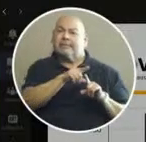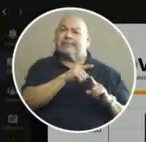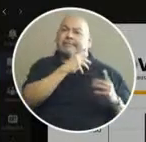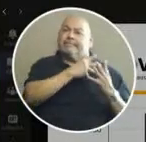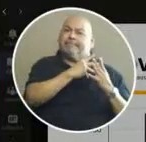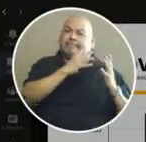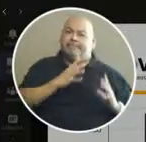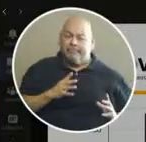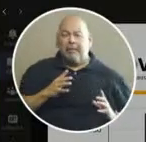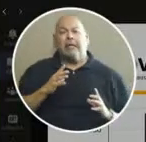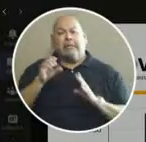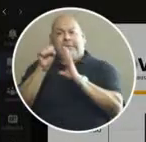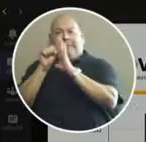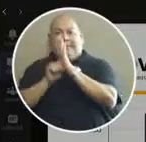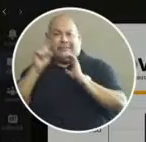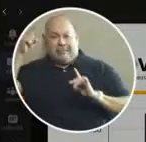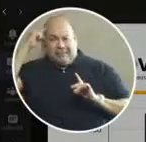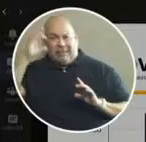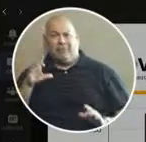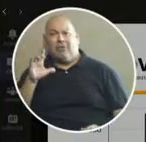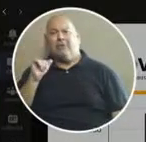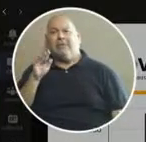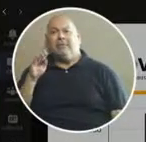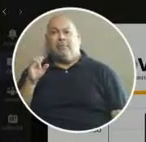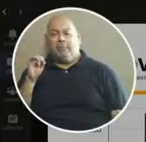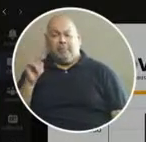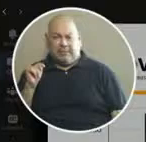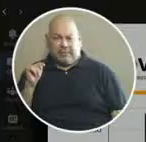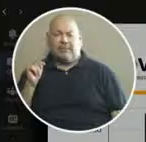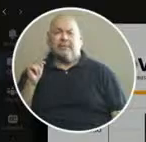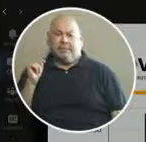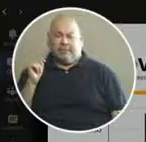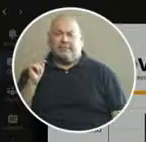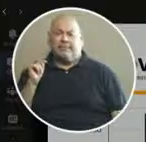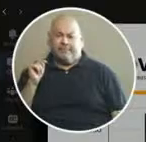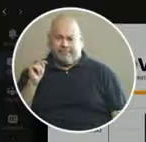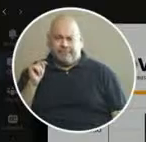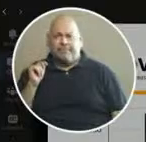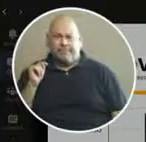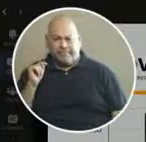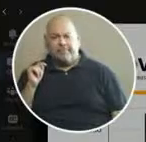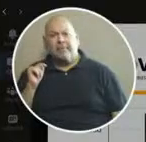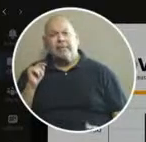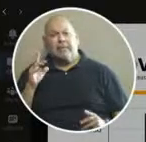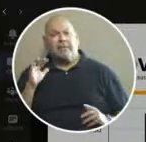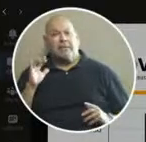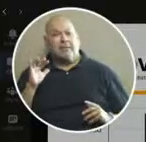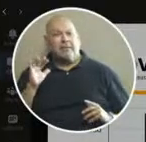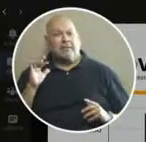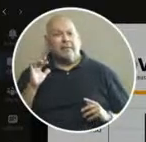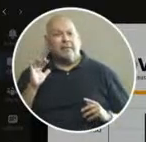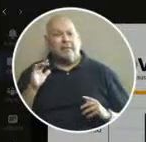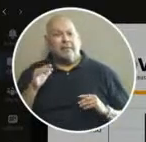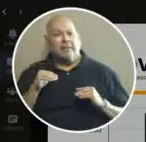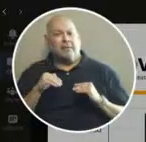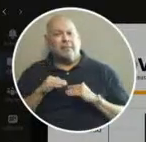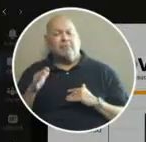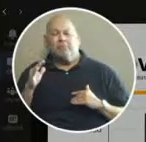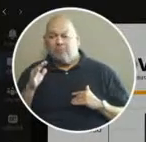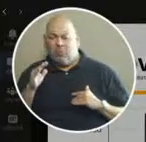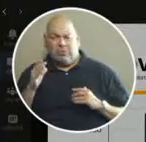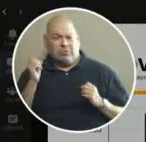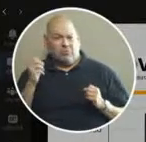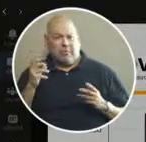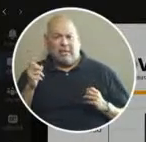El gobernador Abbott ordenó que se hiciera prueba al 100% de los trabajadores y de